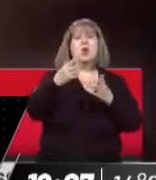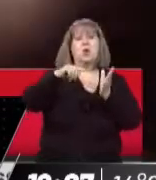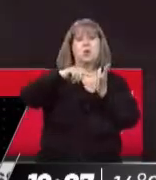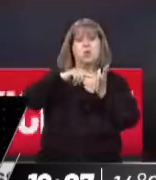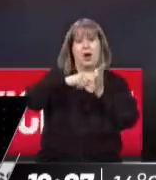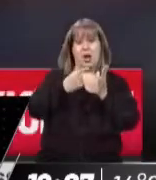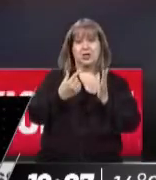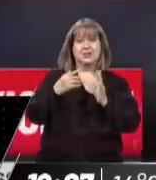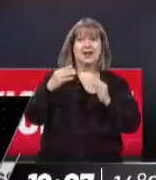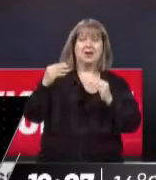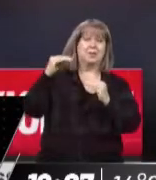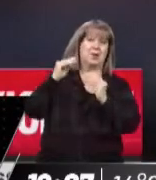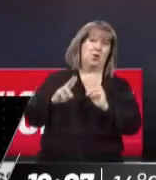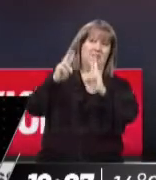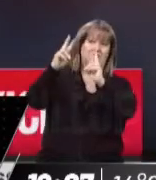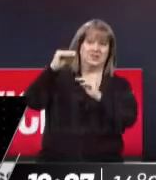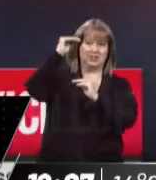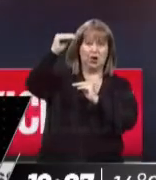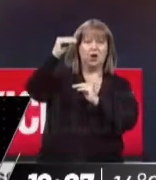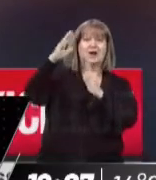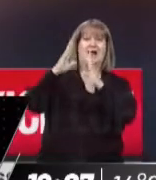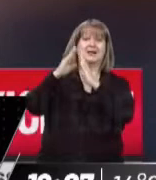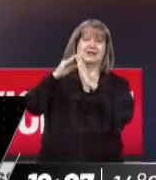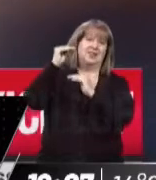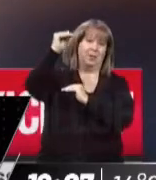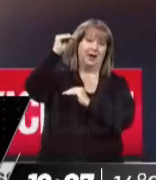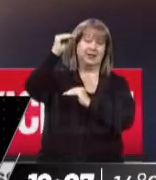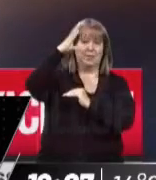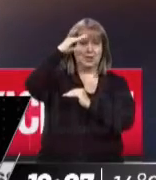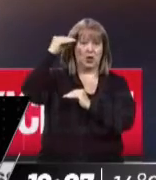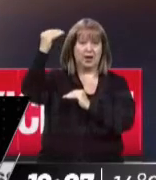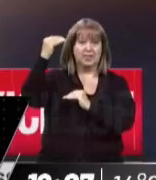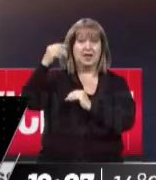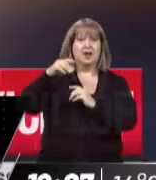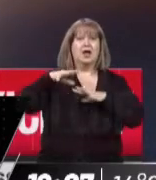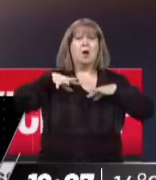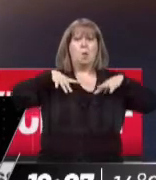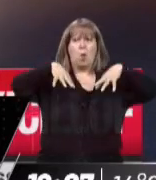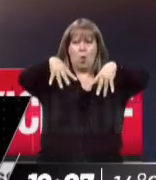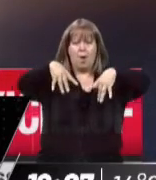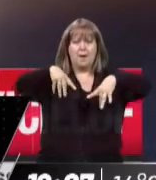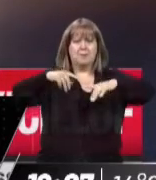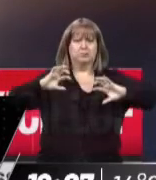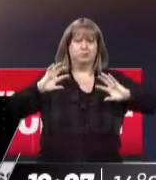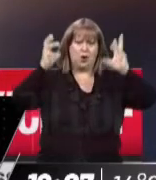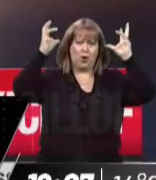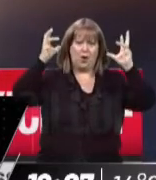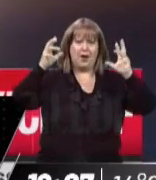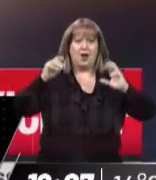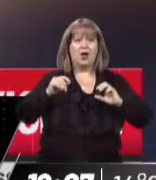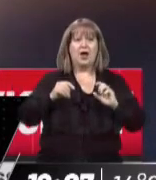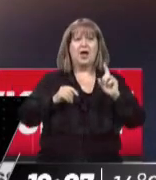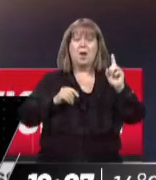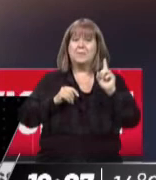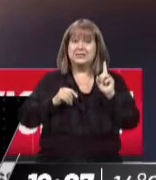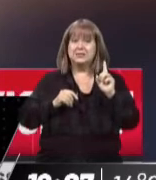de la casa de Cristina Fernández de Kirchner. Y sí, esto había generado también un malestar por parte de los militantes. Claro. Y es